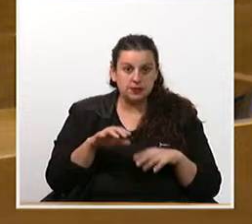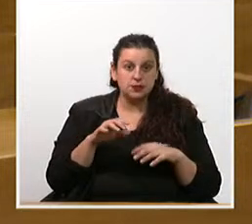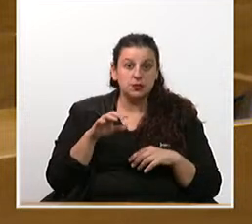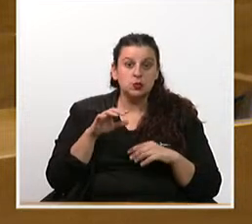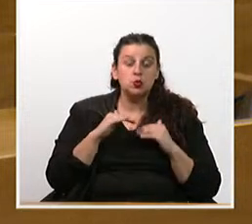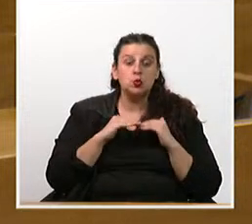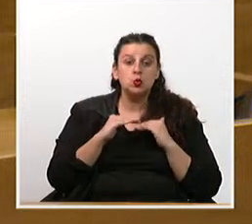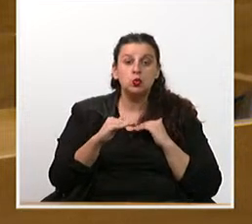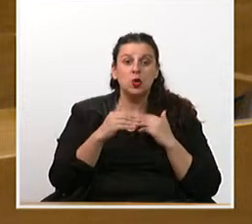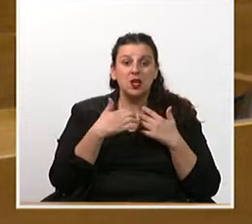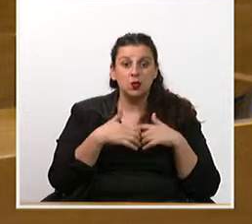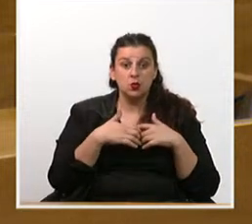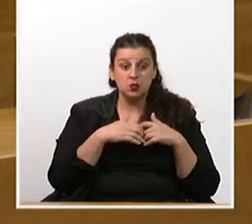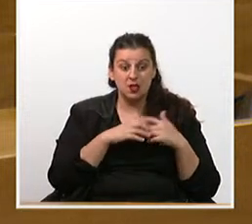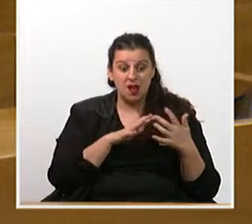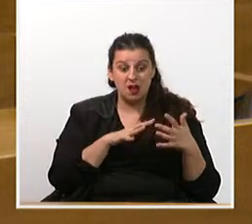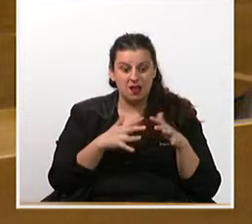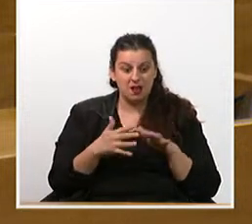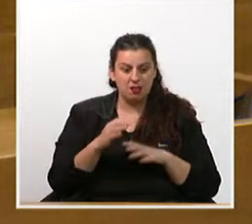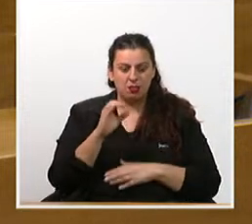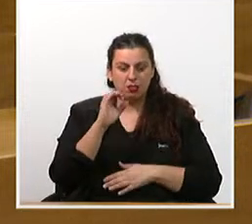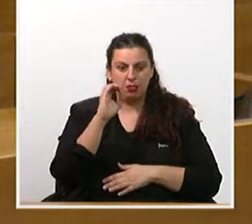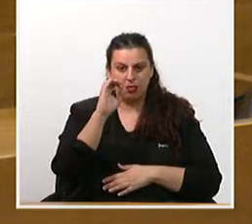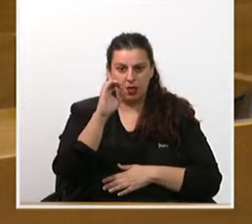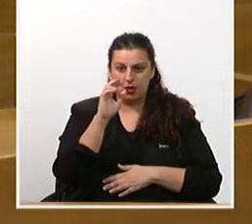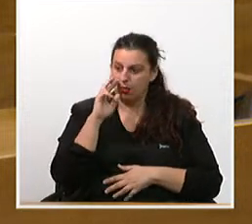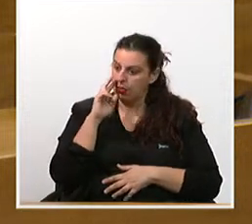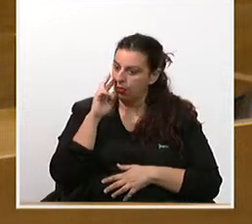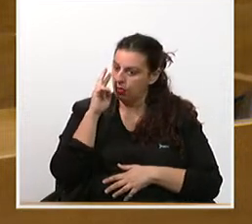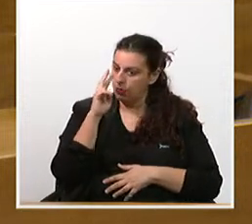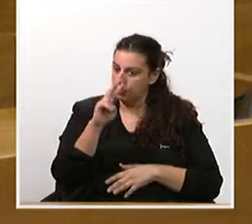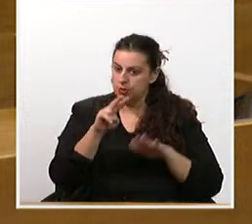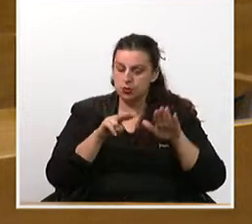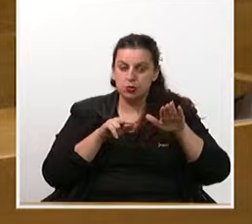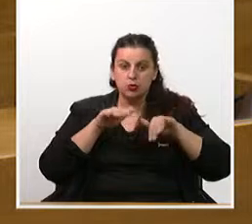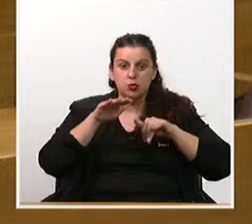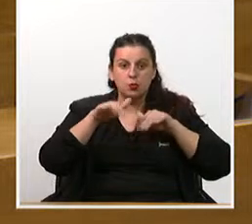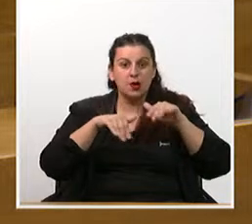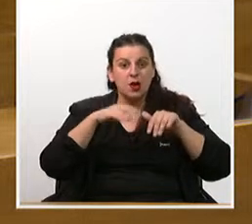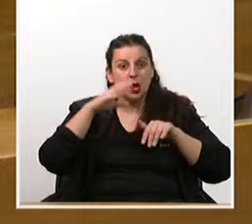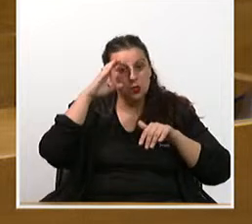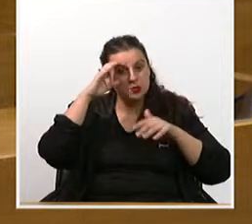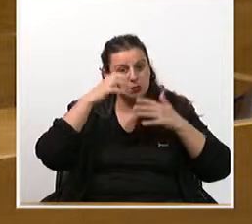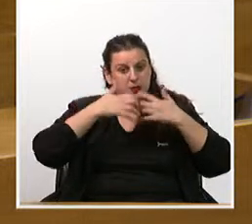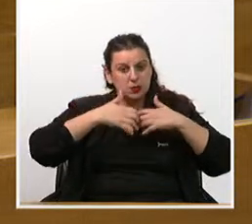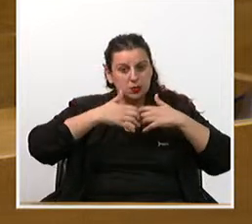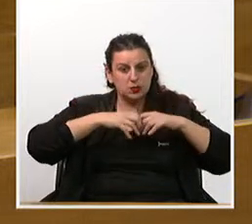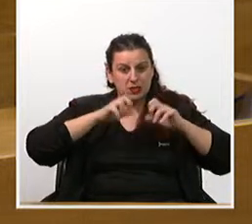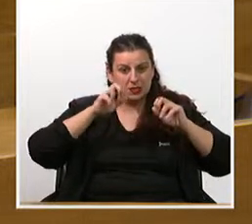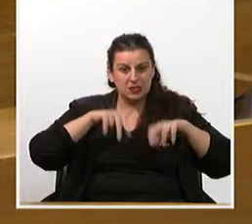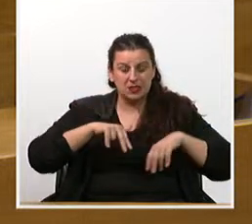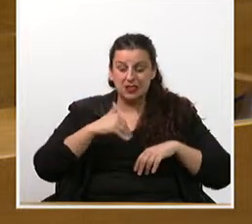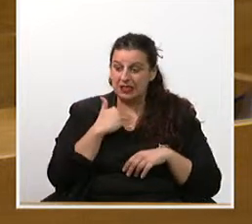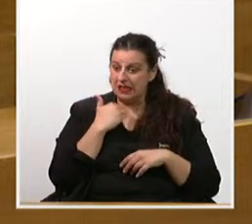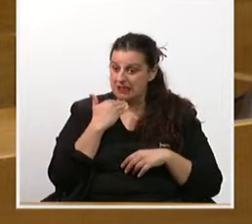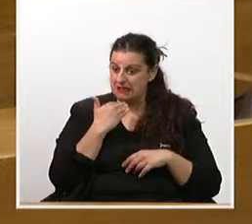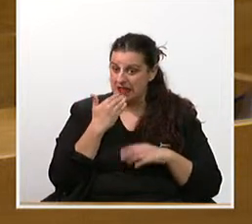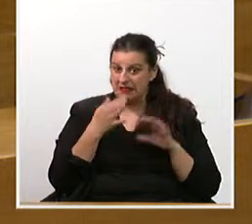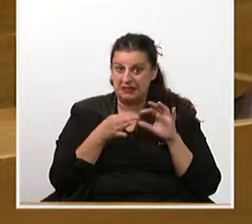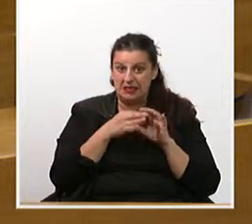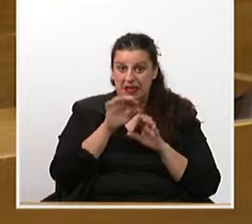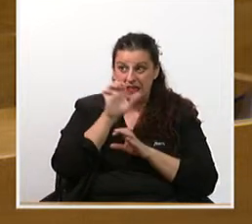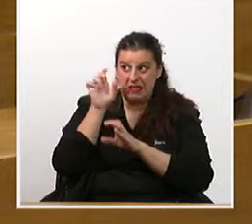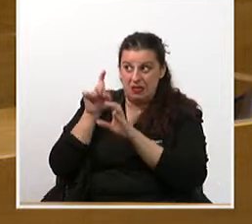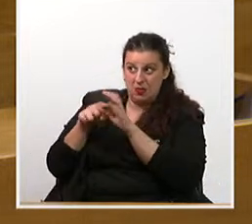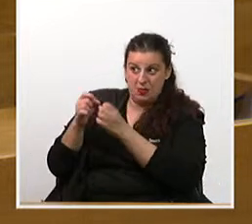Industrial desarrollado con dos años sin convocar el observatorio de la industria y casi nos quedamos fuera de la alianza Europea de